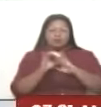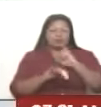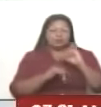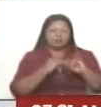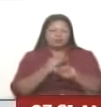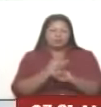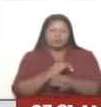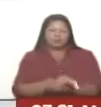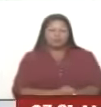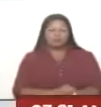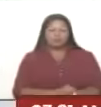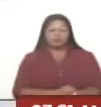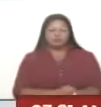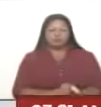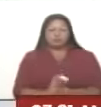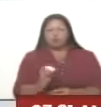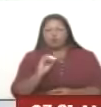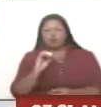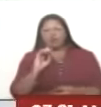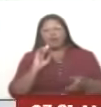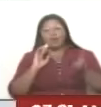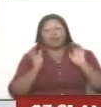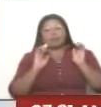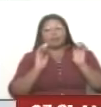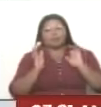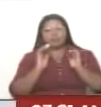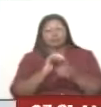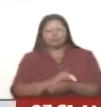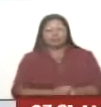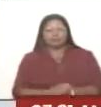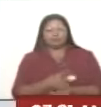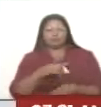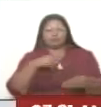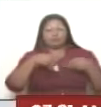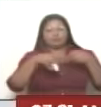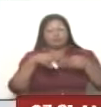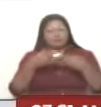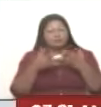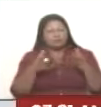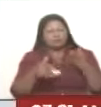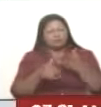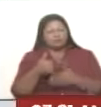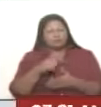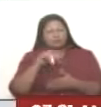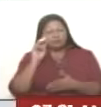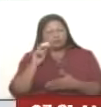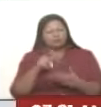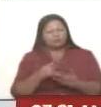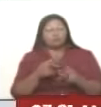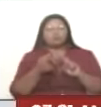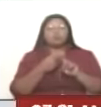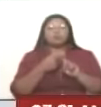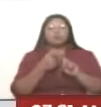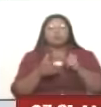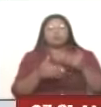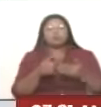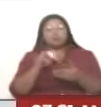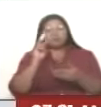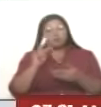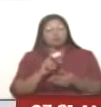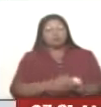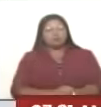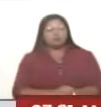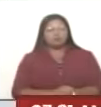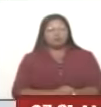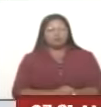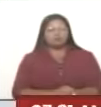y mucho menos con la ética. Esa flexibilización le abre perspectivas positivas al país, porque todos los